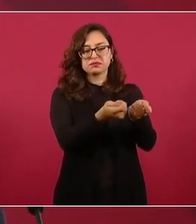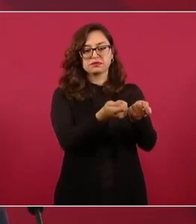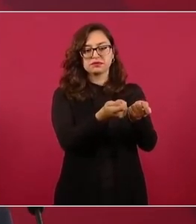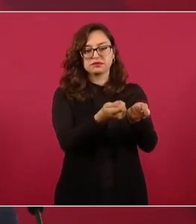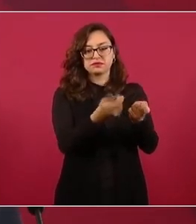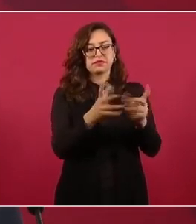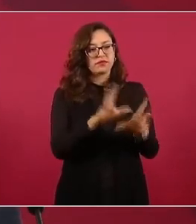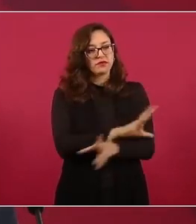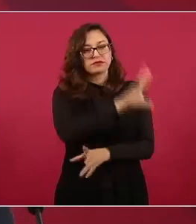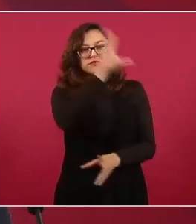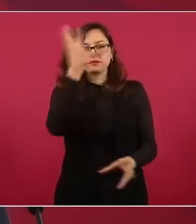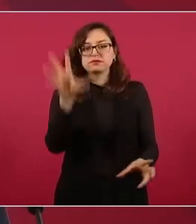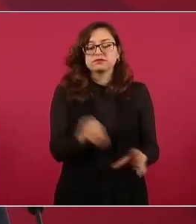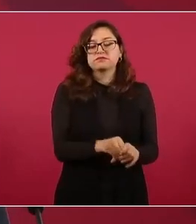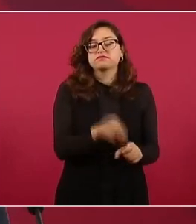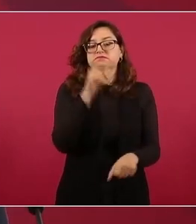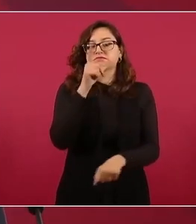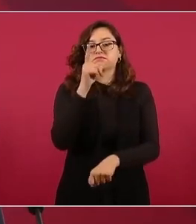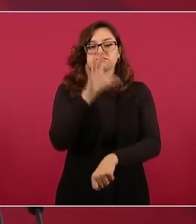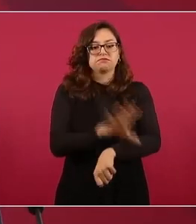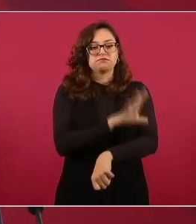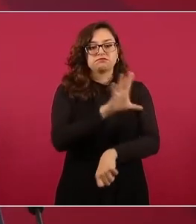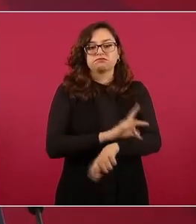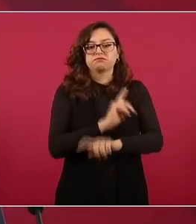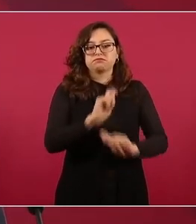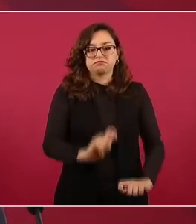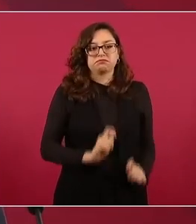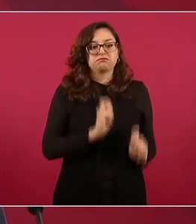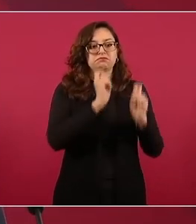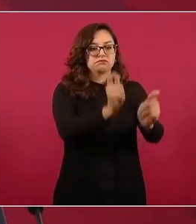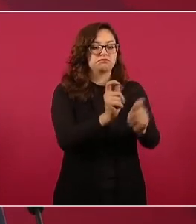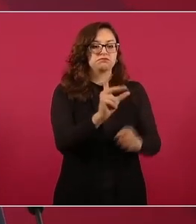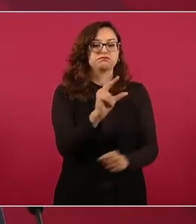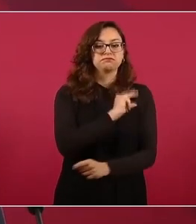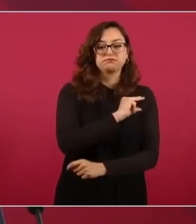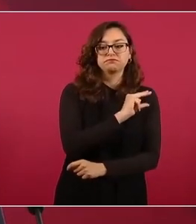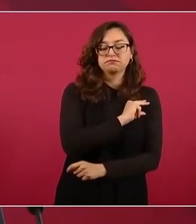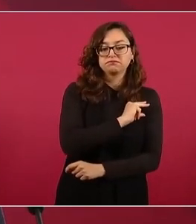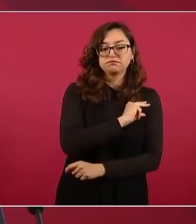y dejarles todo el mercado a las extranjeras.